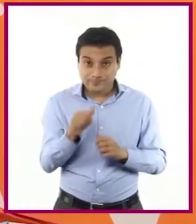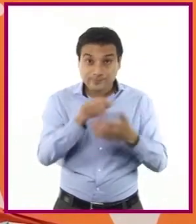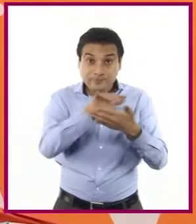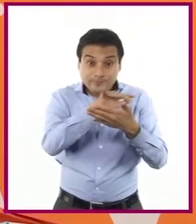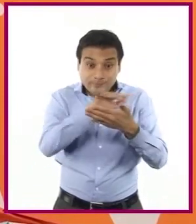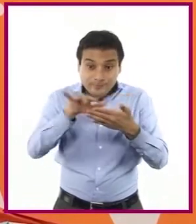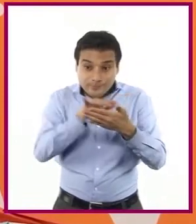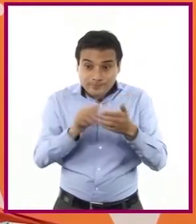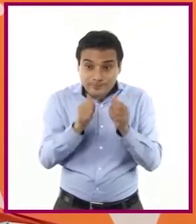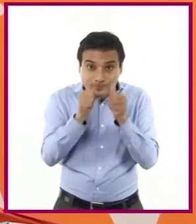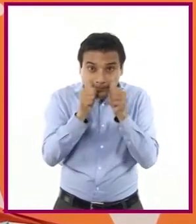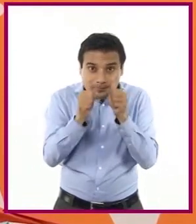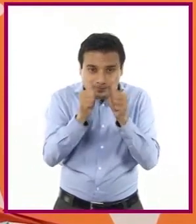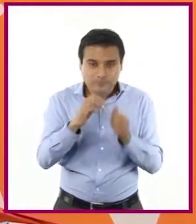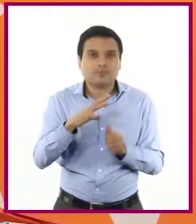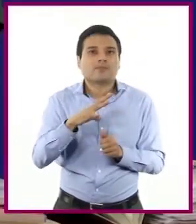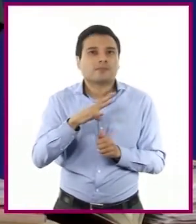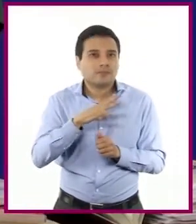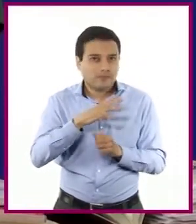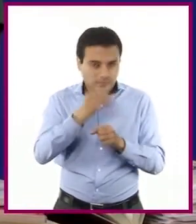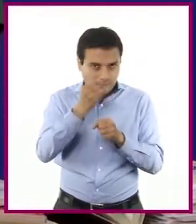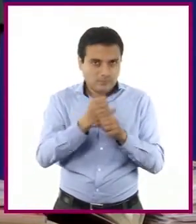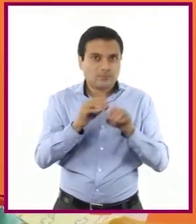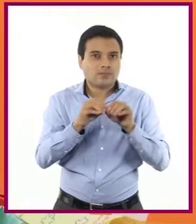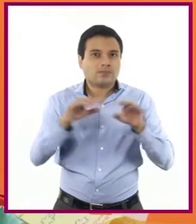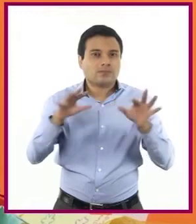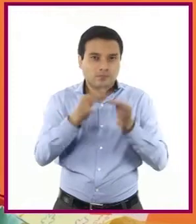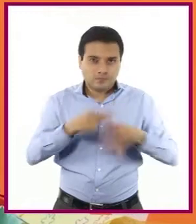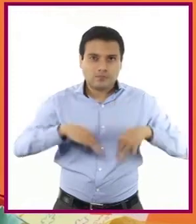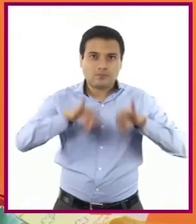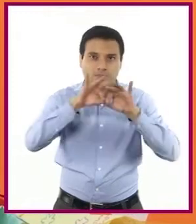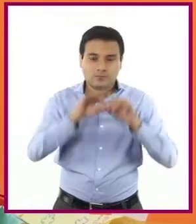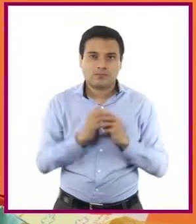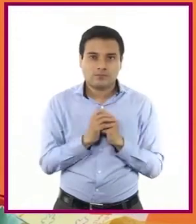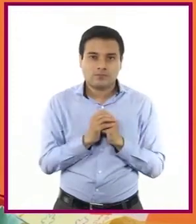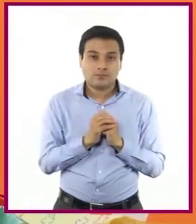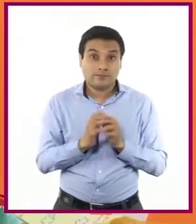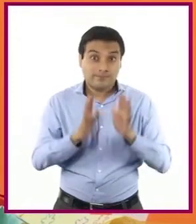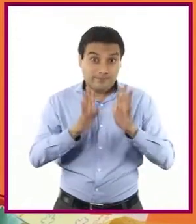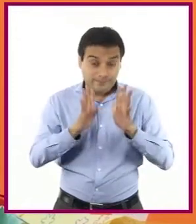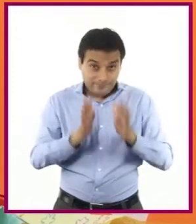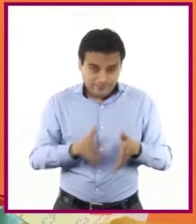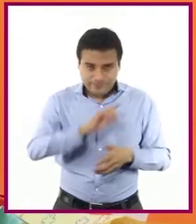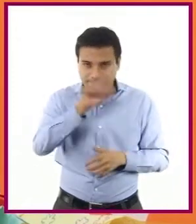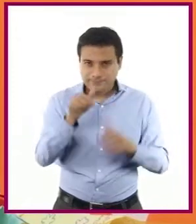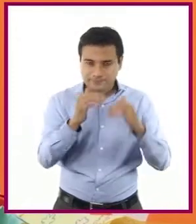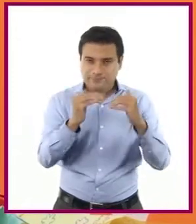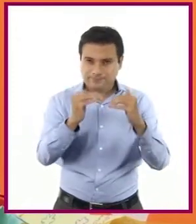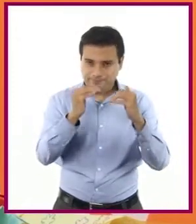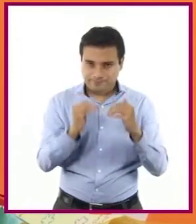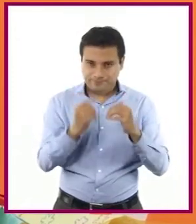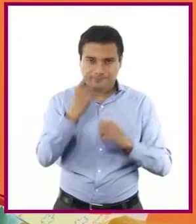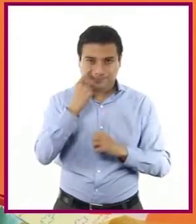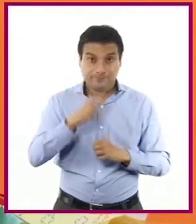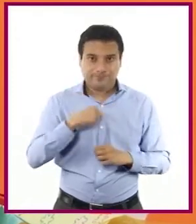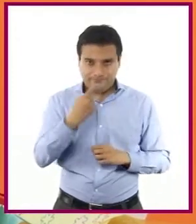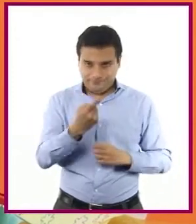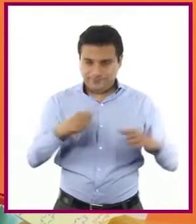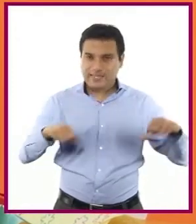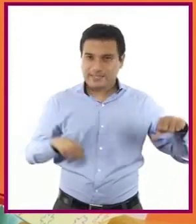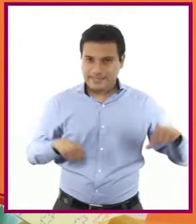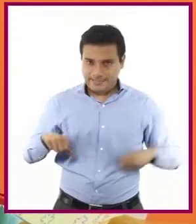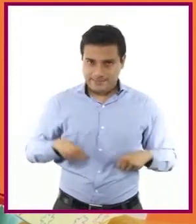suelen contener información importante. Con este paso se me ocurre hacer el primer reto, que